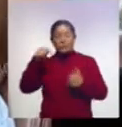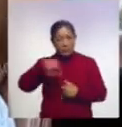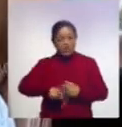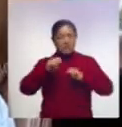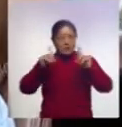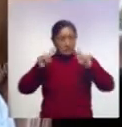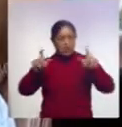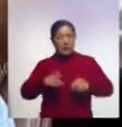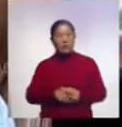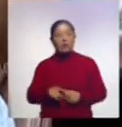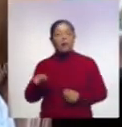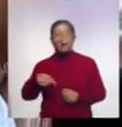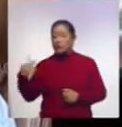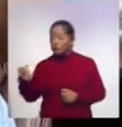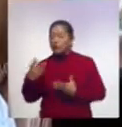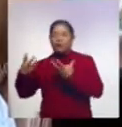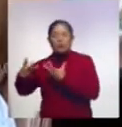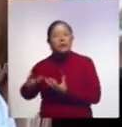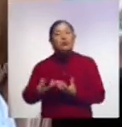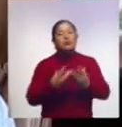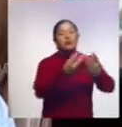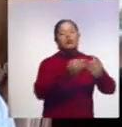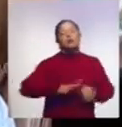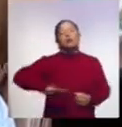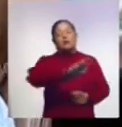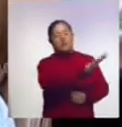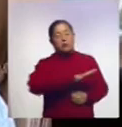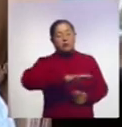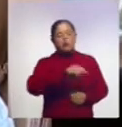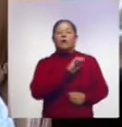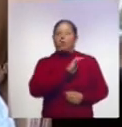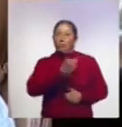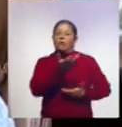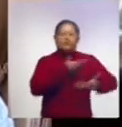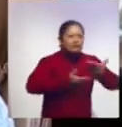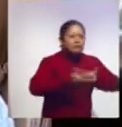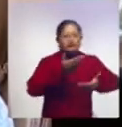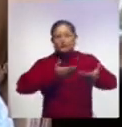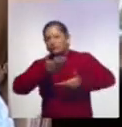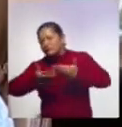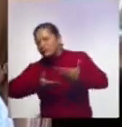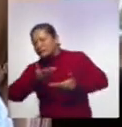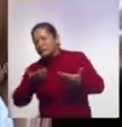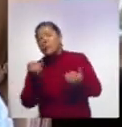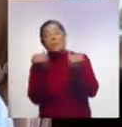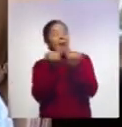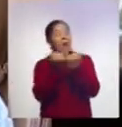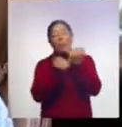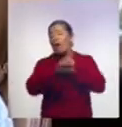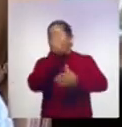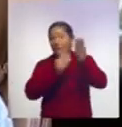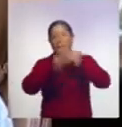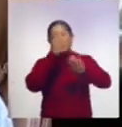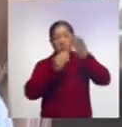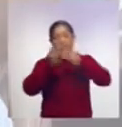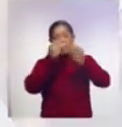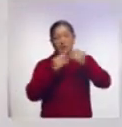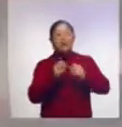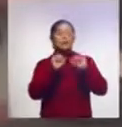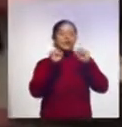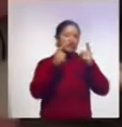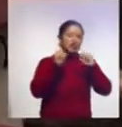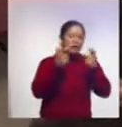puedan ir a un espacio donde puedan convivir pero también aprender. Esto es el tema de apropiación social de la